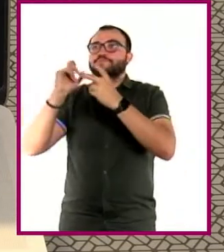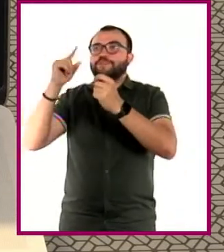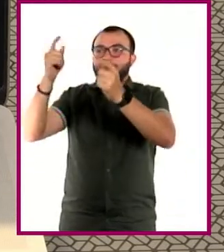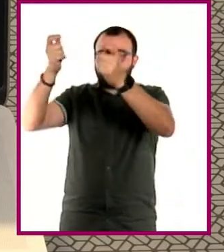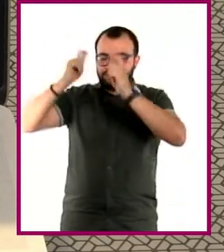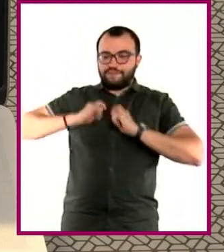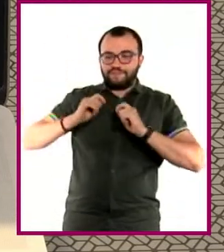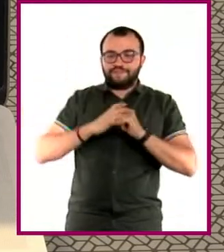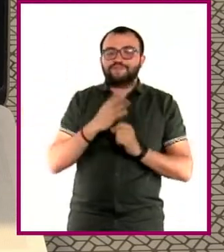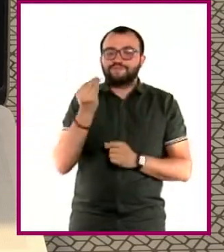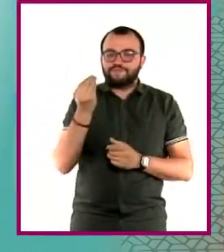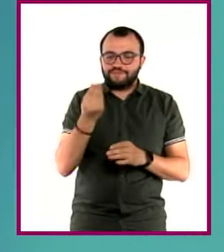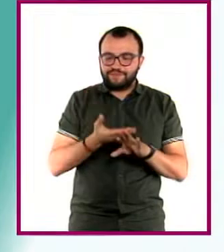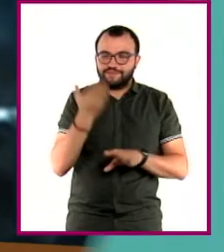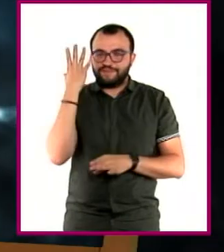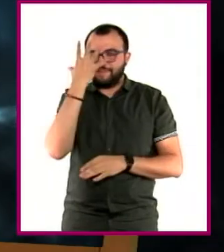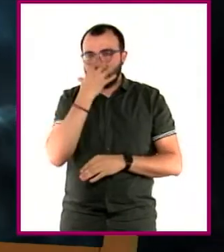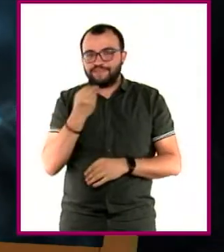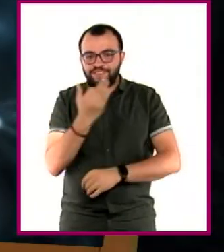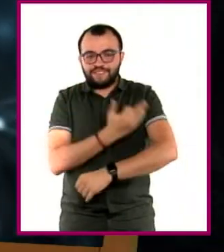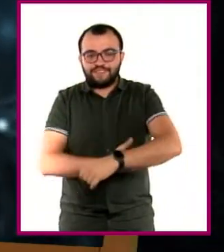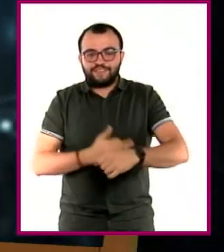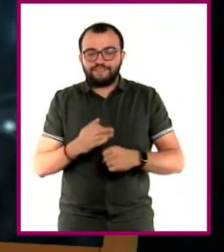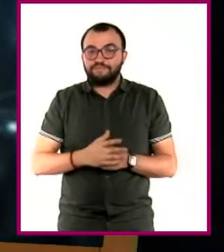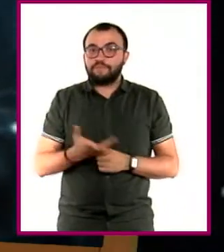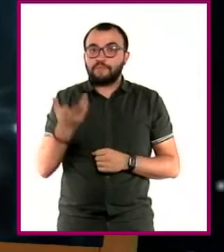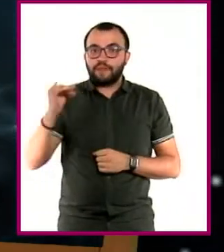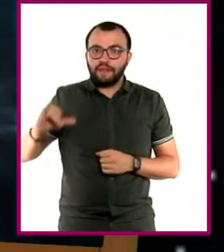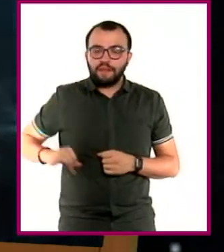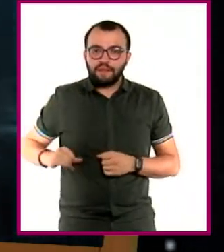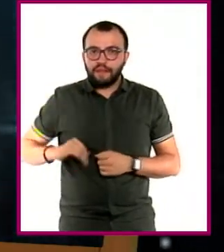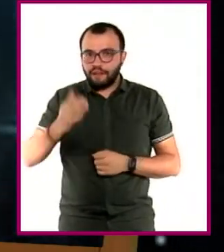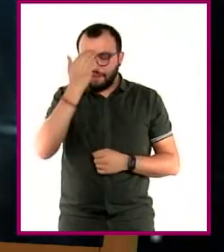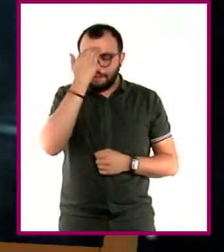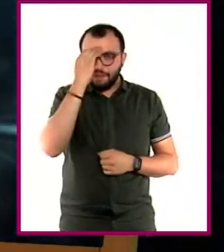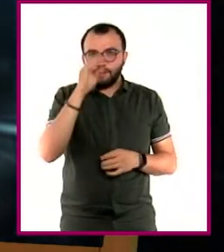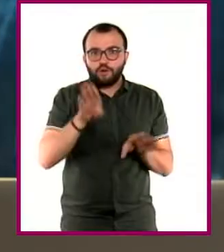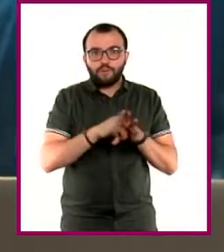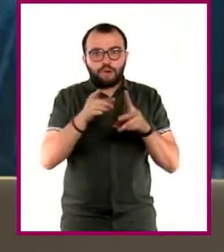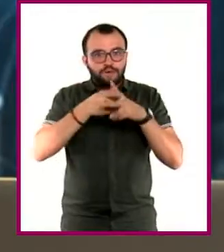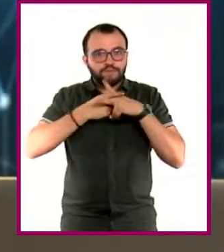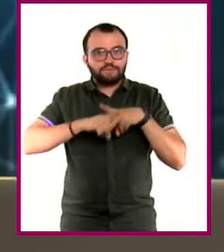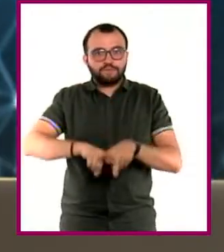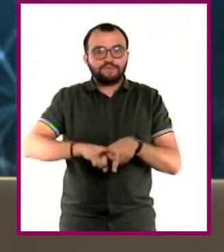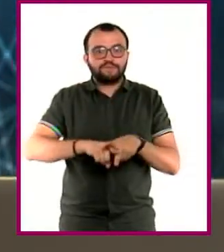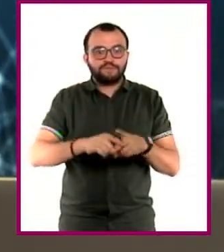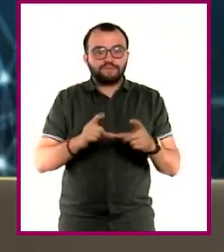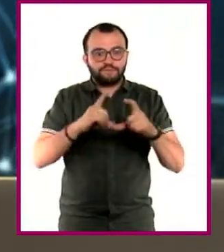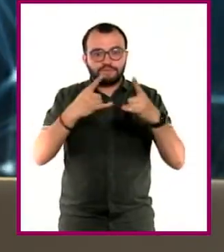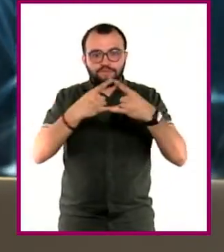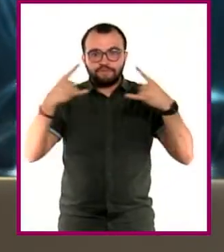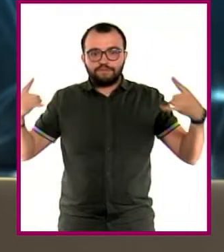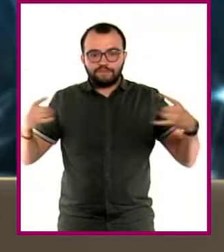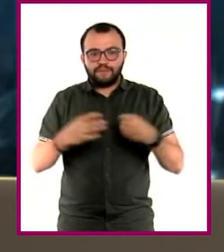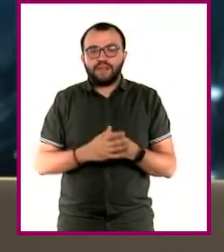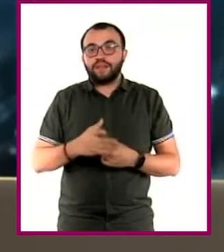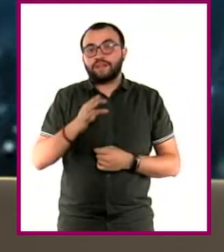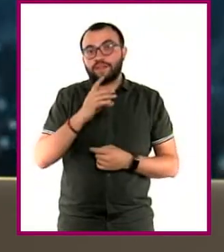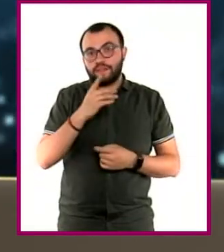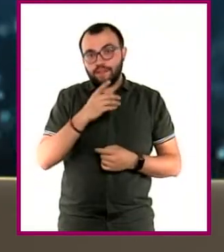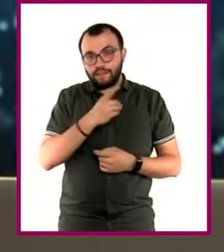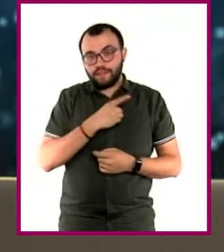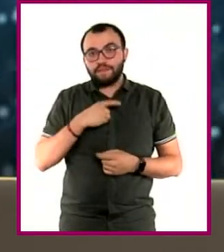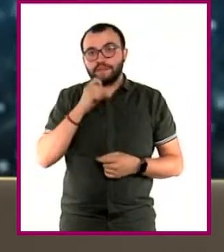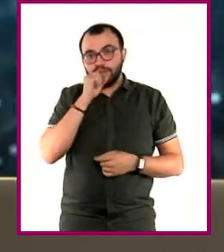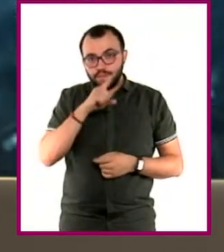Que tengan muy linda tarde. Qué interesante conocer el origen de los elementos. También es importante saber que hay una